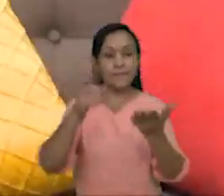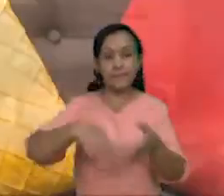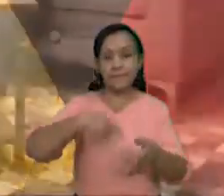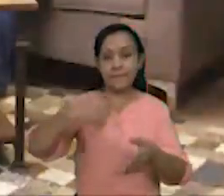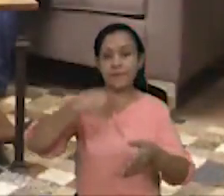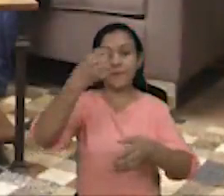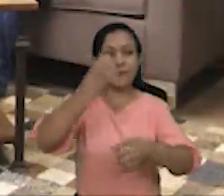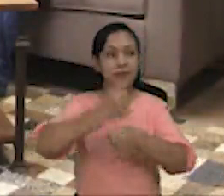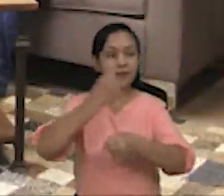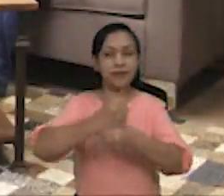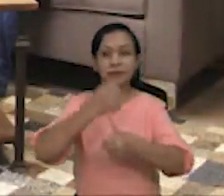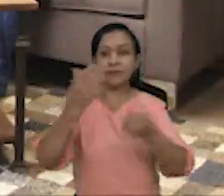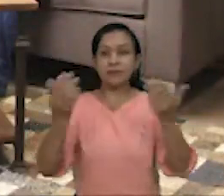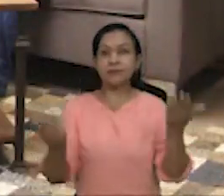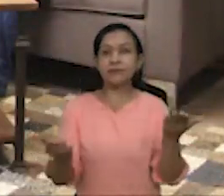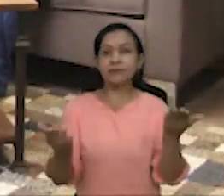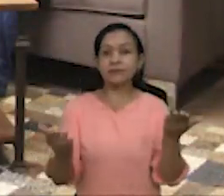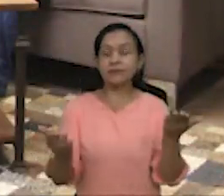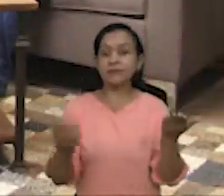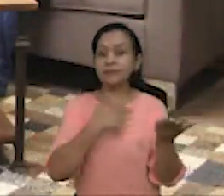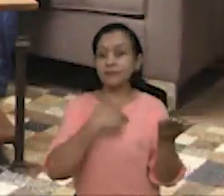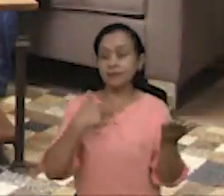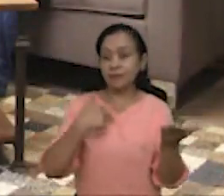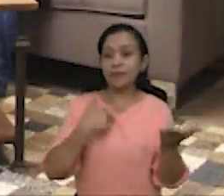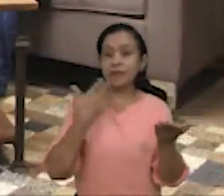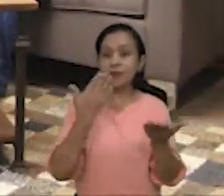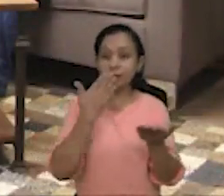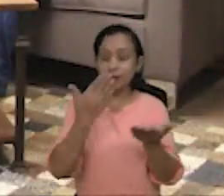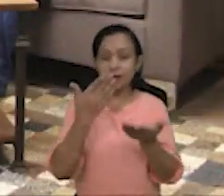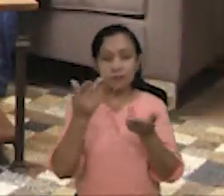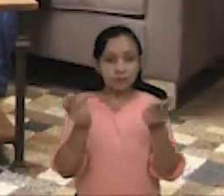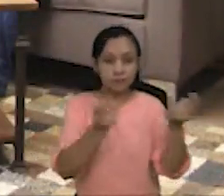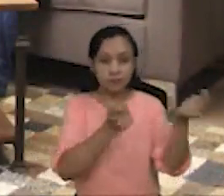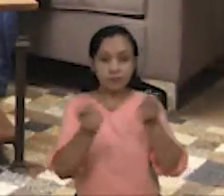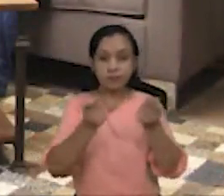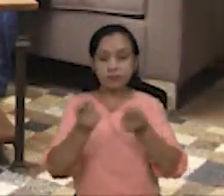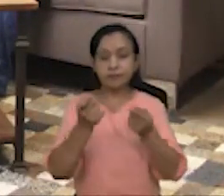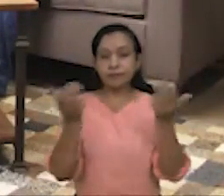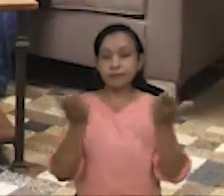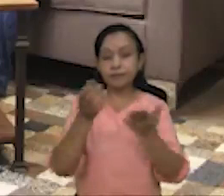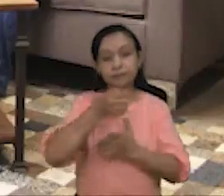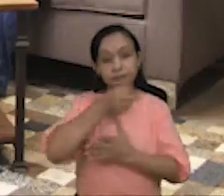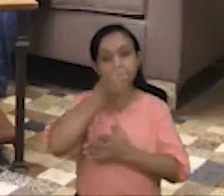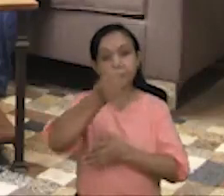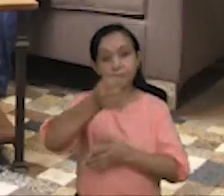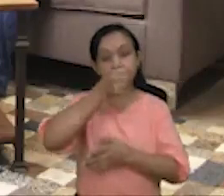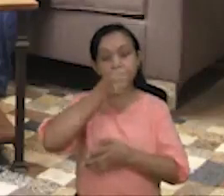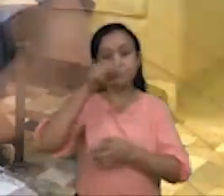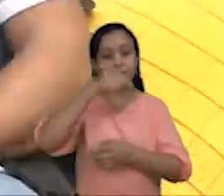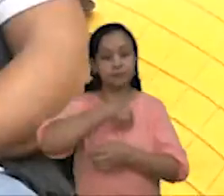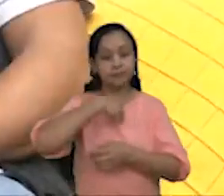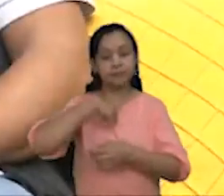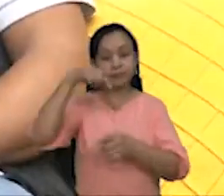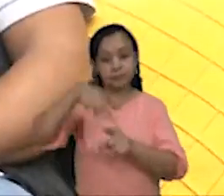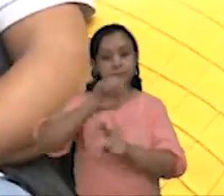para estar sacando ese monitoreo, esa cobertura de noticias que se originan desde el